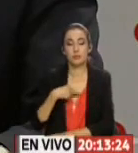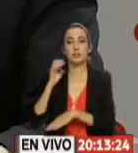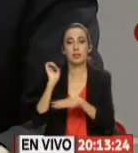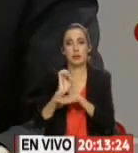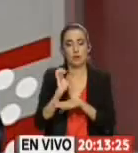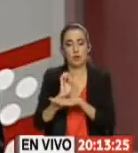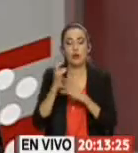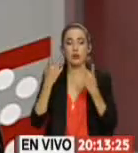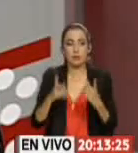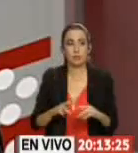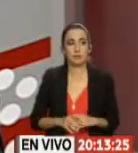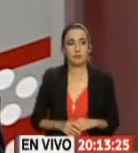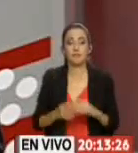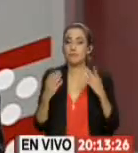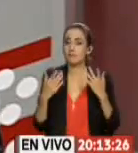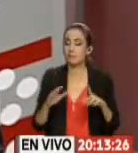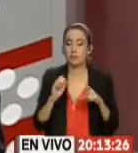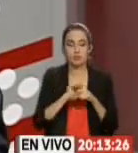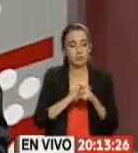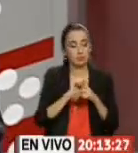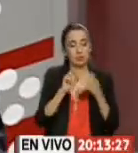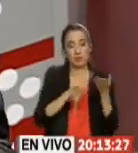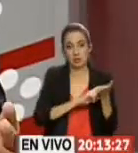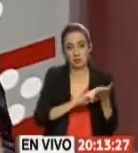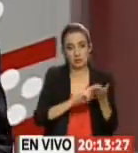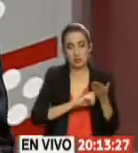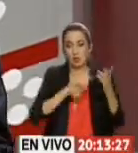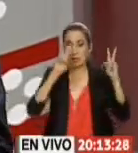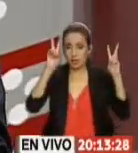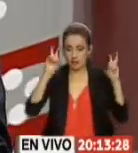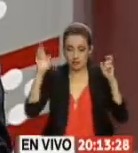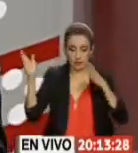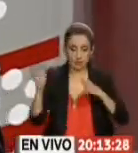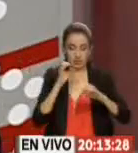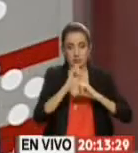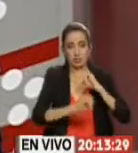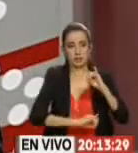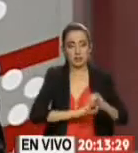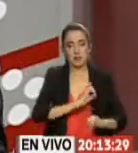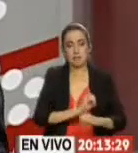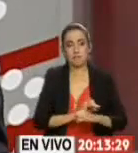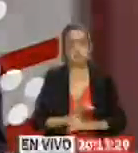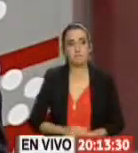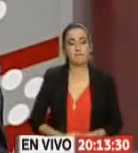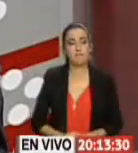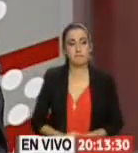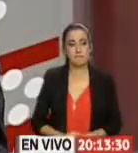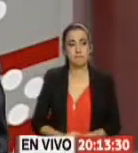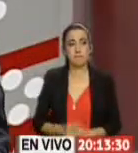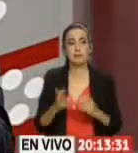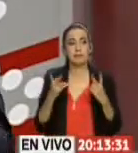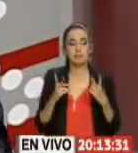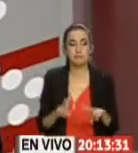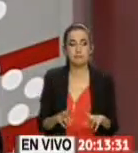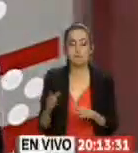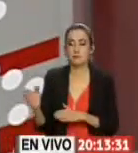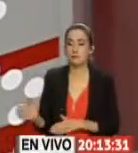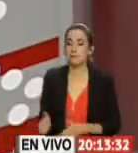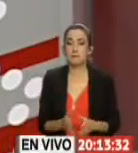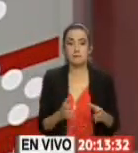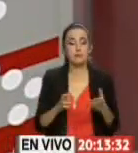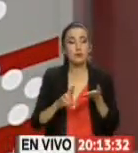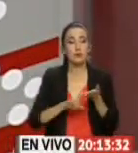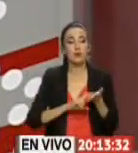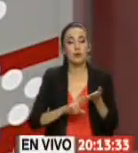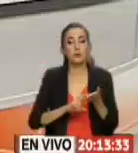Ecuador. Así es. Ya se han realizado dos reuniones en el marco de este Grupo Internacional de Contacto en Venezuela, sobre Venezuela. En la primera reunión